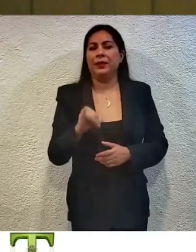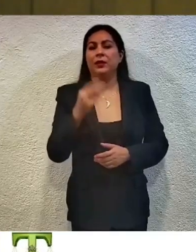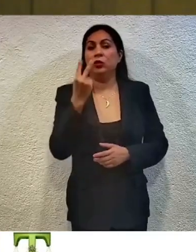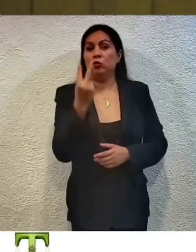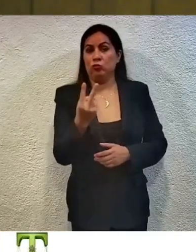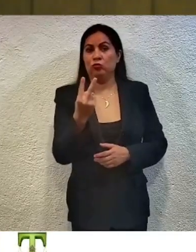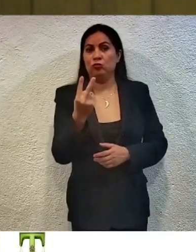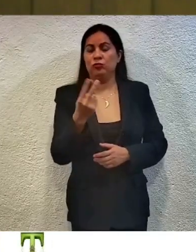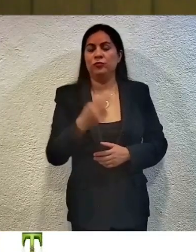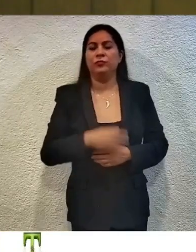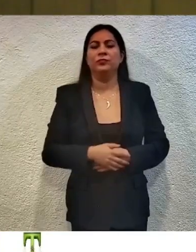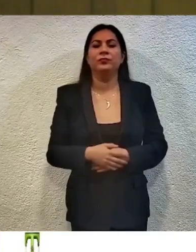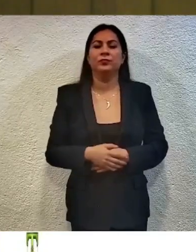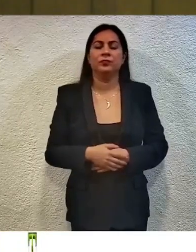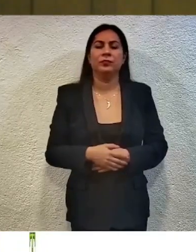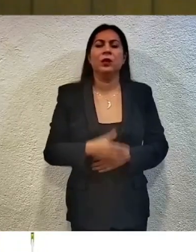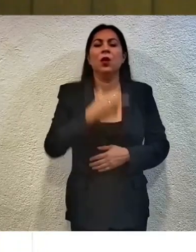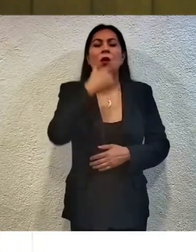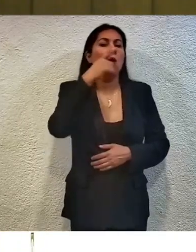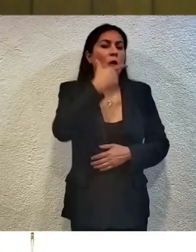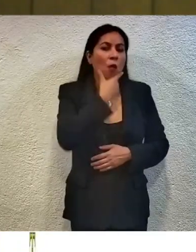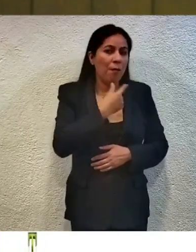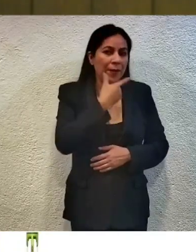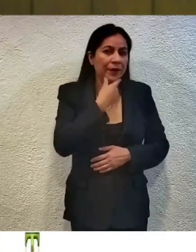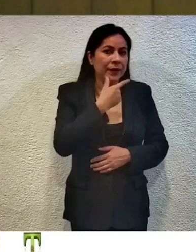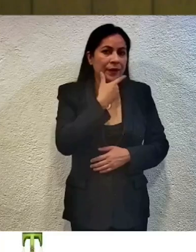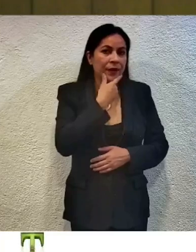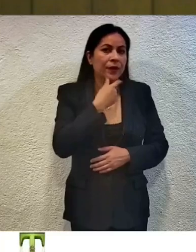2, hombre,